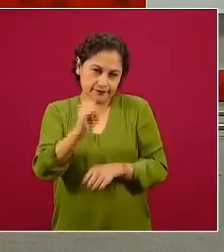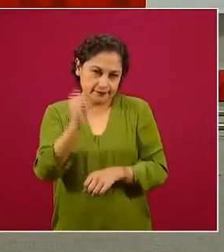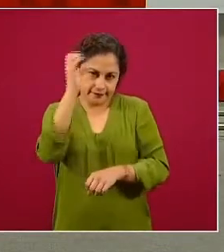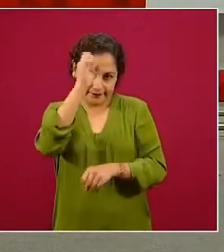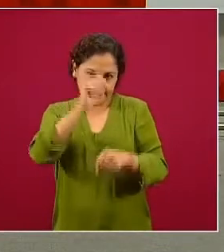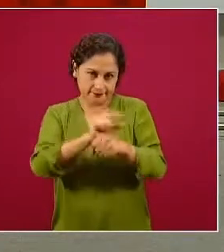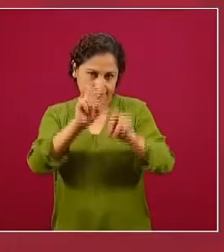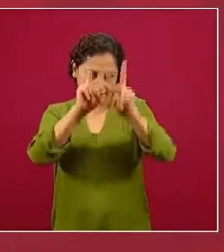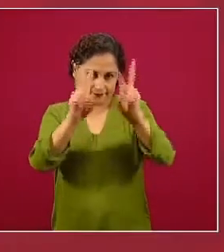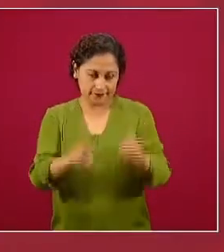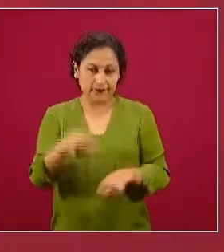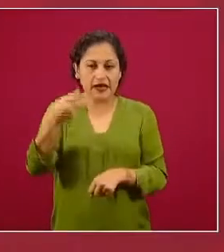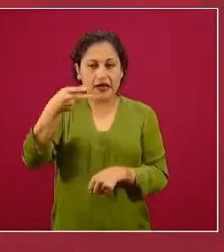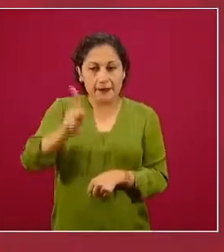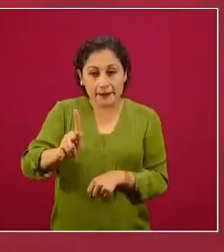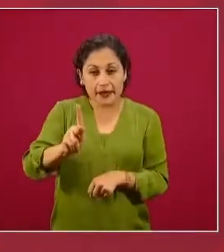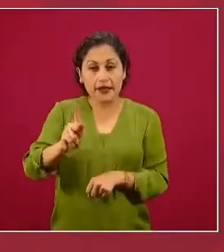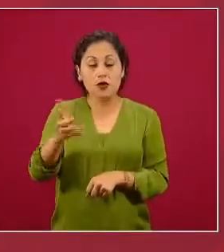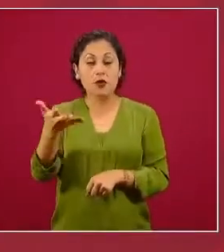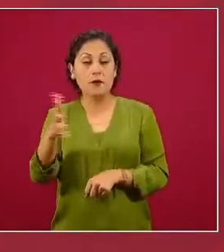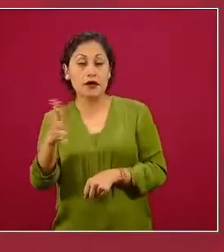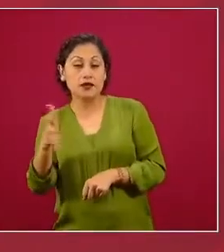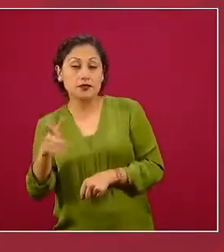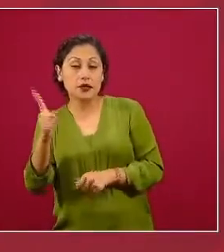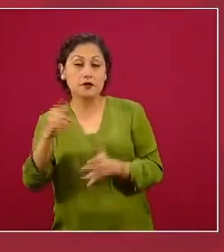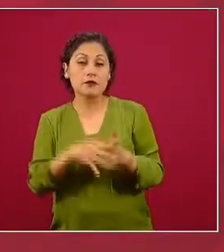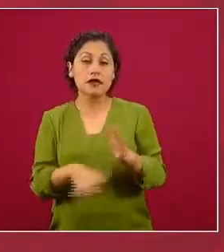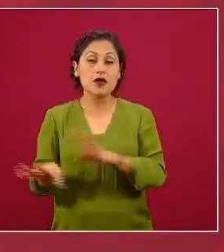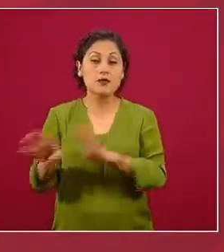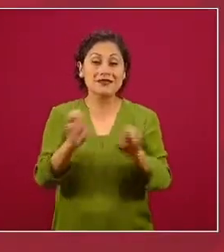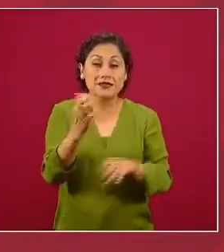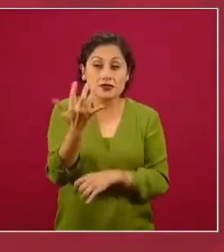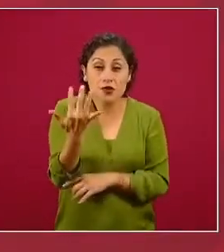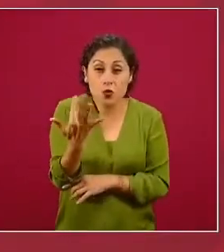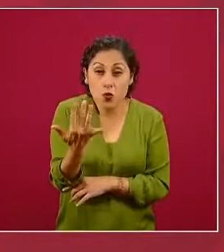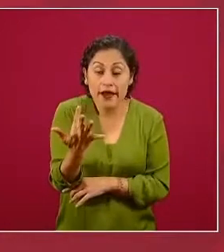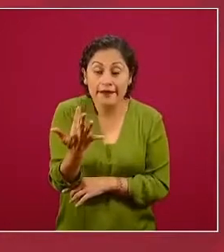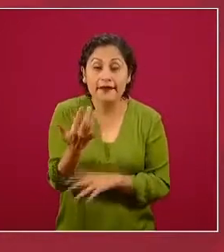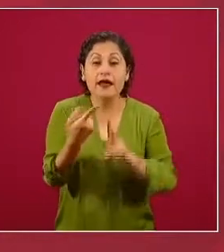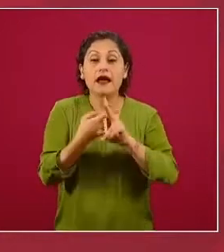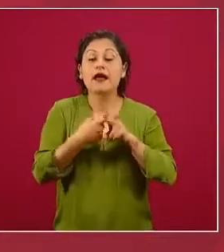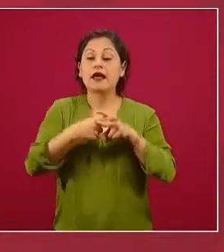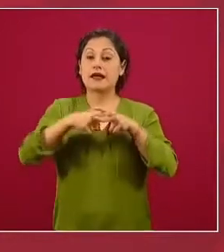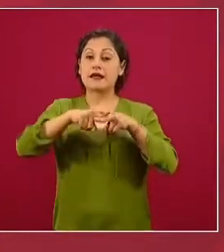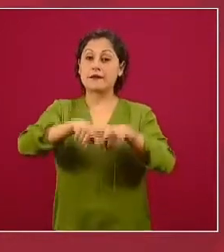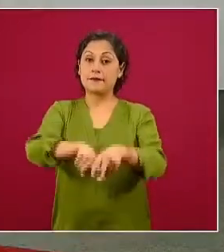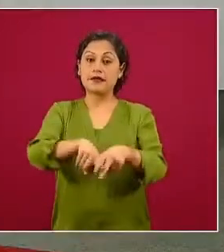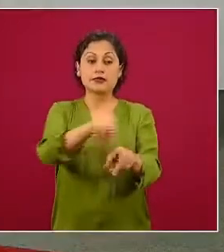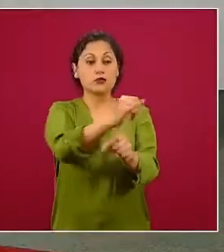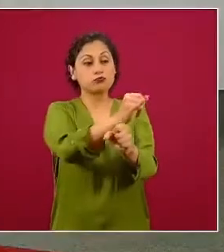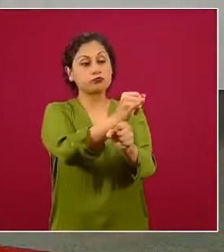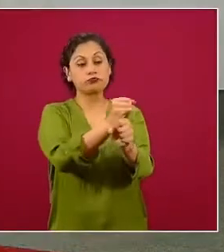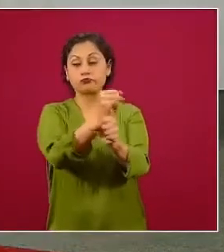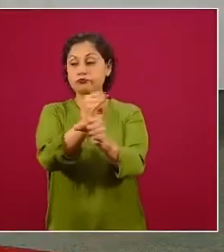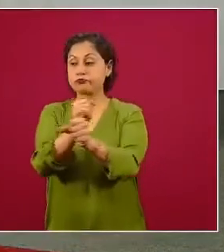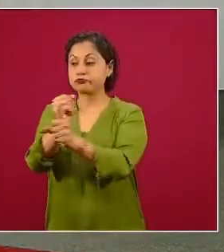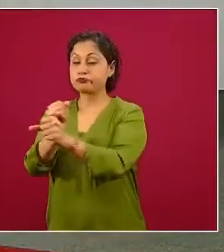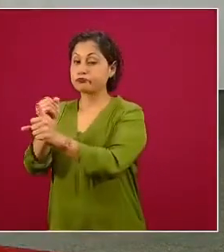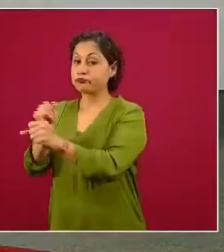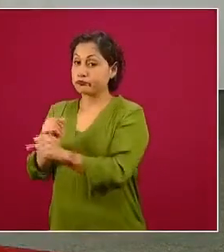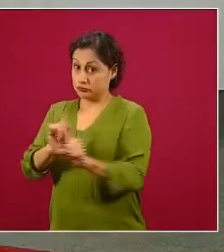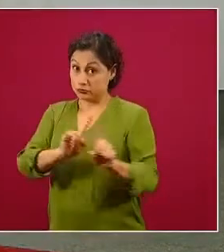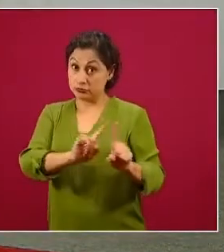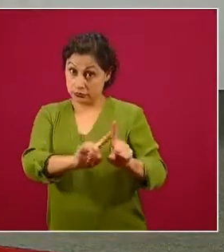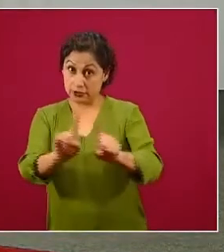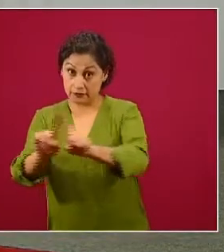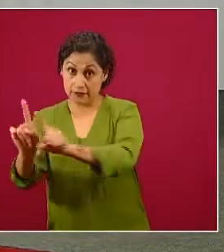desde los años 50 del siglo XX se construyó un elemento de evidencia a partir de múltiples estudios.